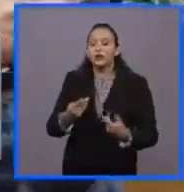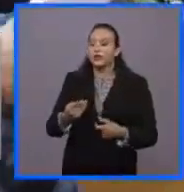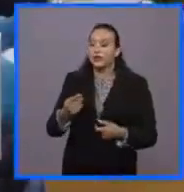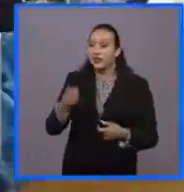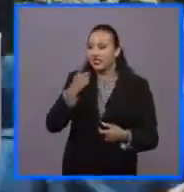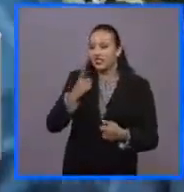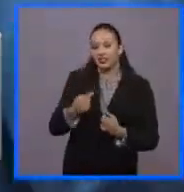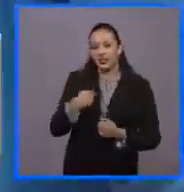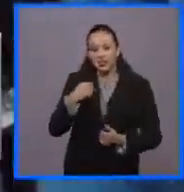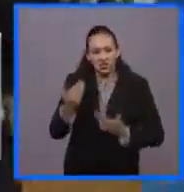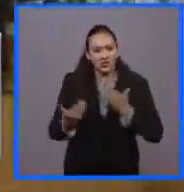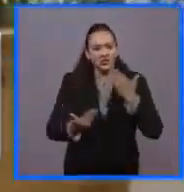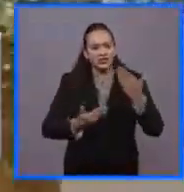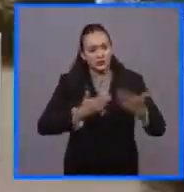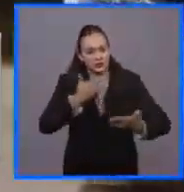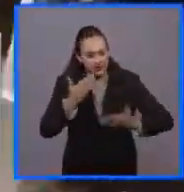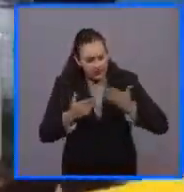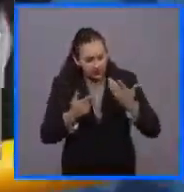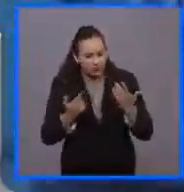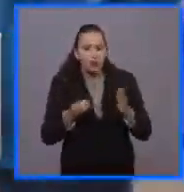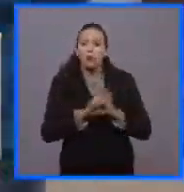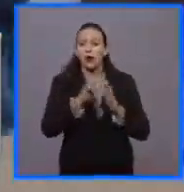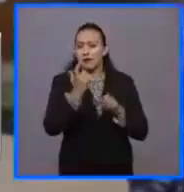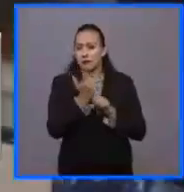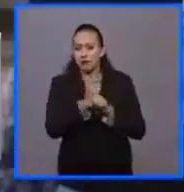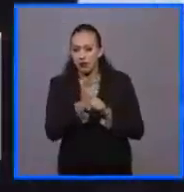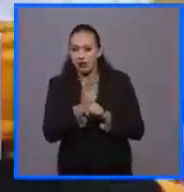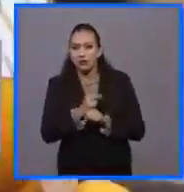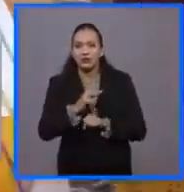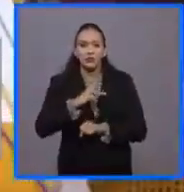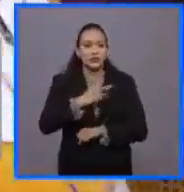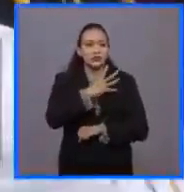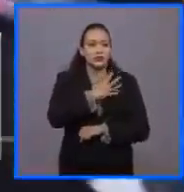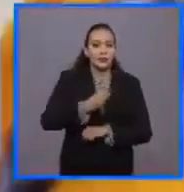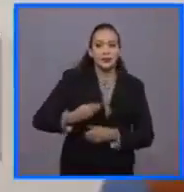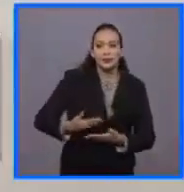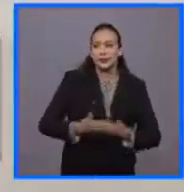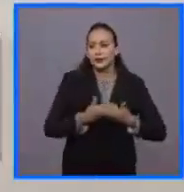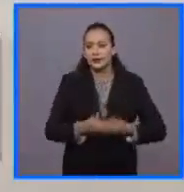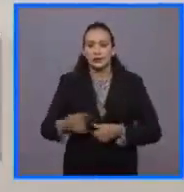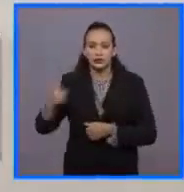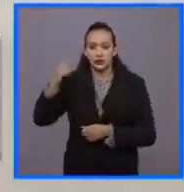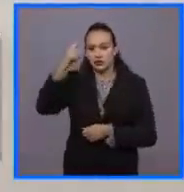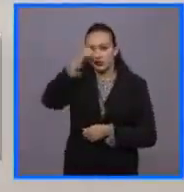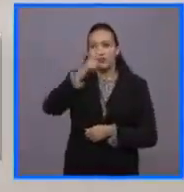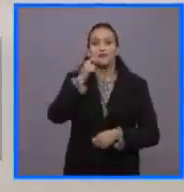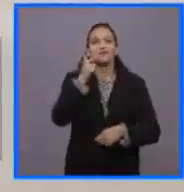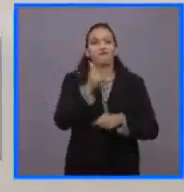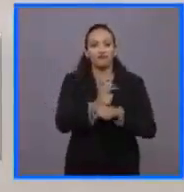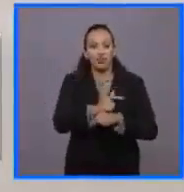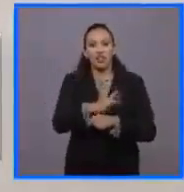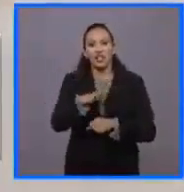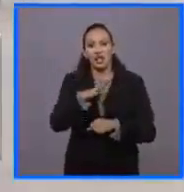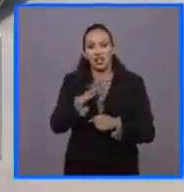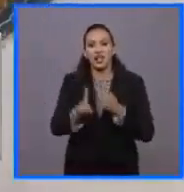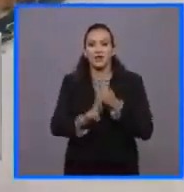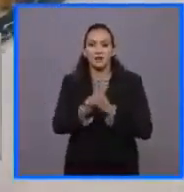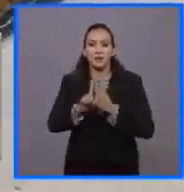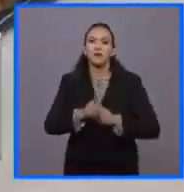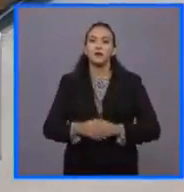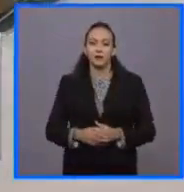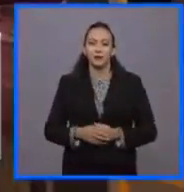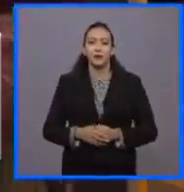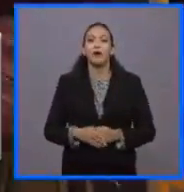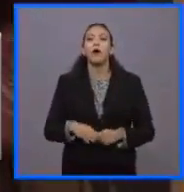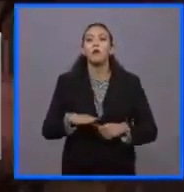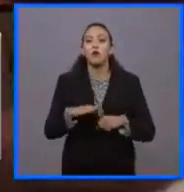estudios. Se señaló durante la presentación de un estudio elaborado por Redim y OEI México. Lo anterior por